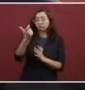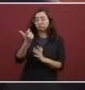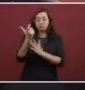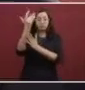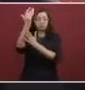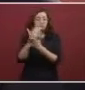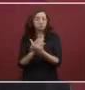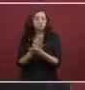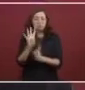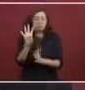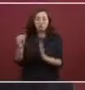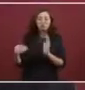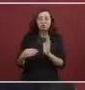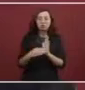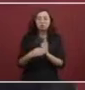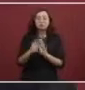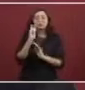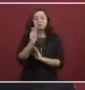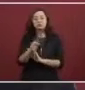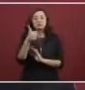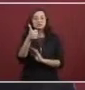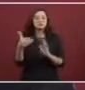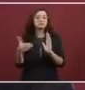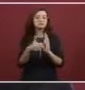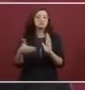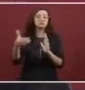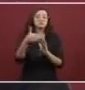mil. Nos vamos a ahorrar 6 mil millones,